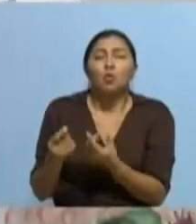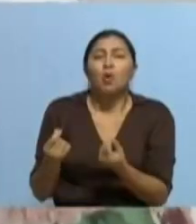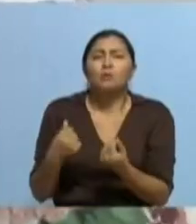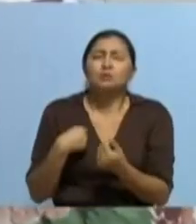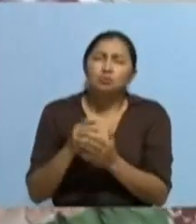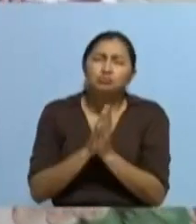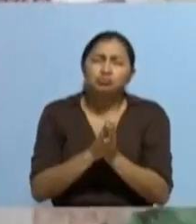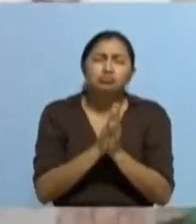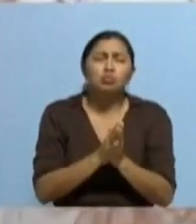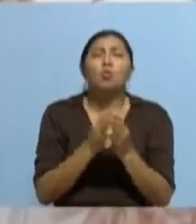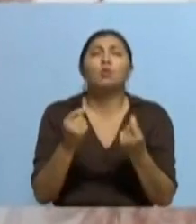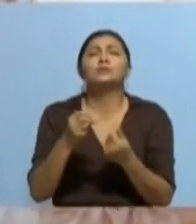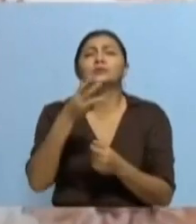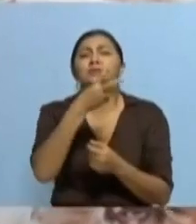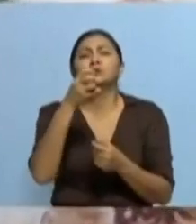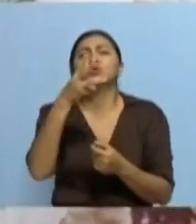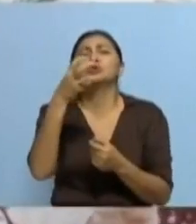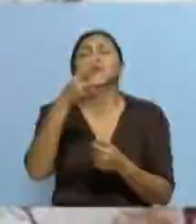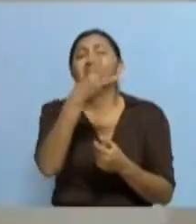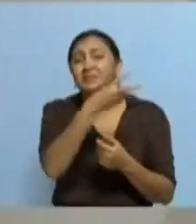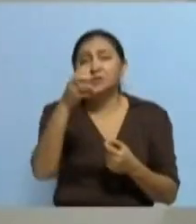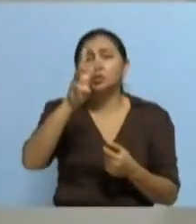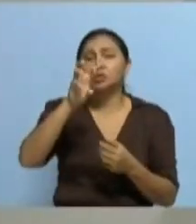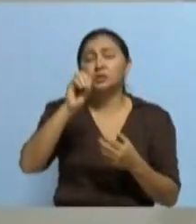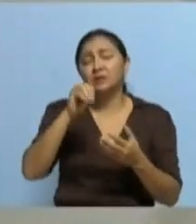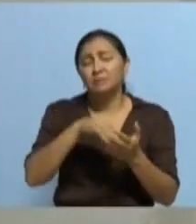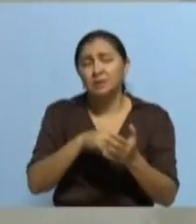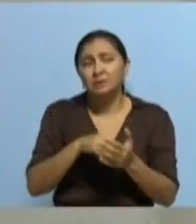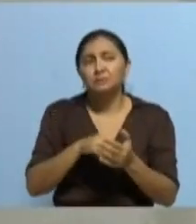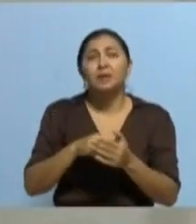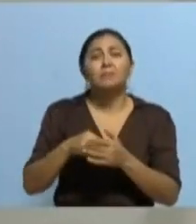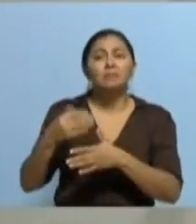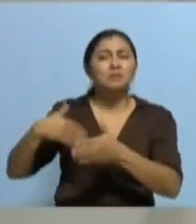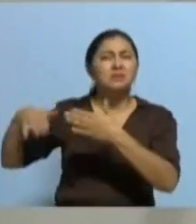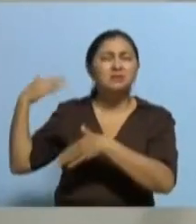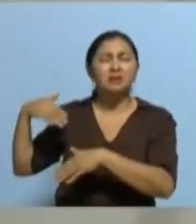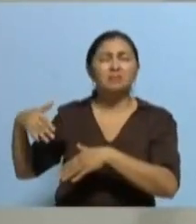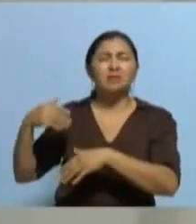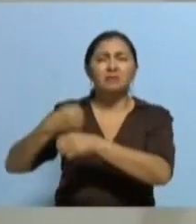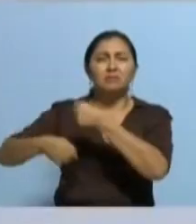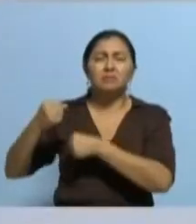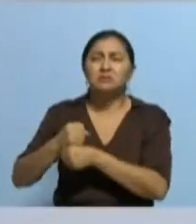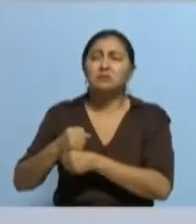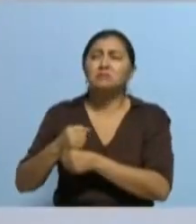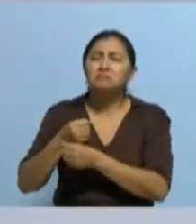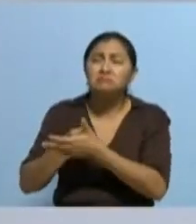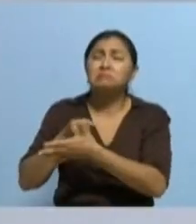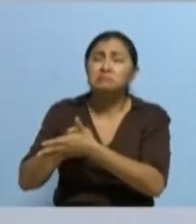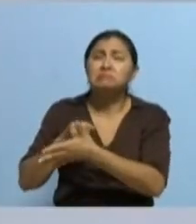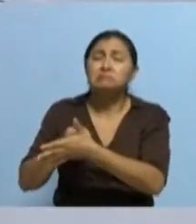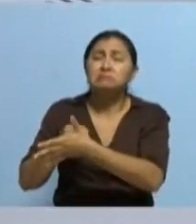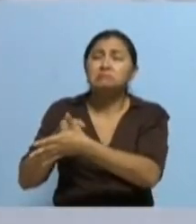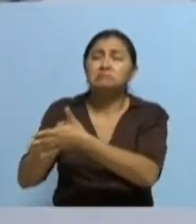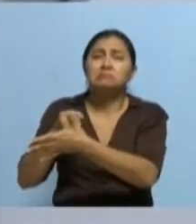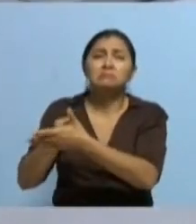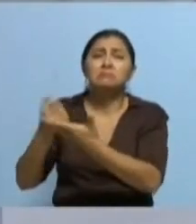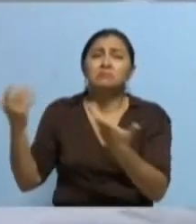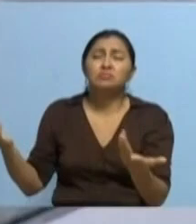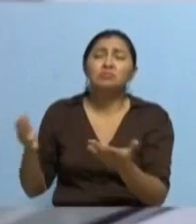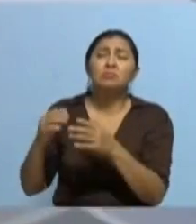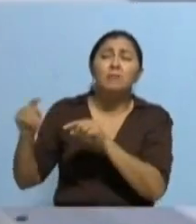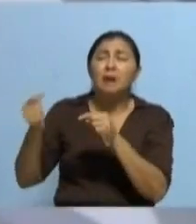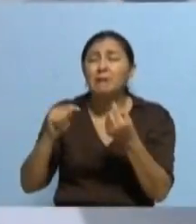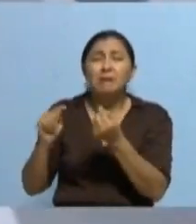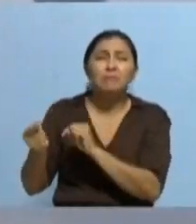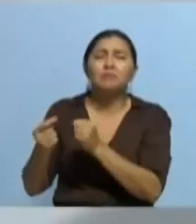3.80. Desde el 28 de diciembre empezaron los problemas con Comeva EPS y aún no le han aprobado la orden para la realización de un